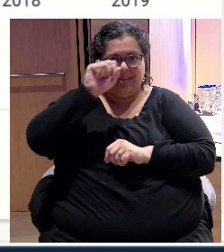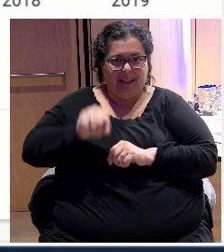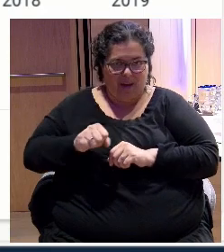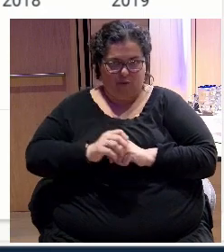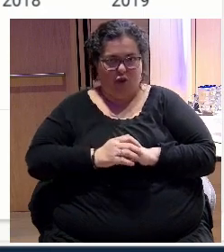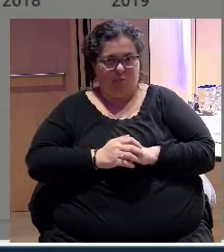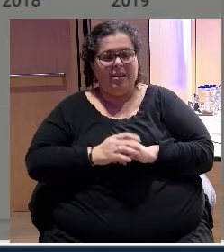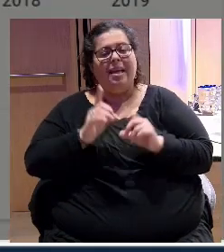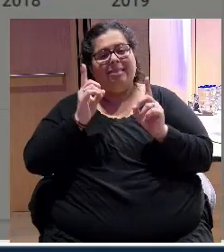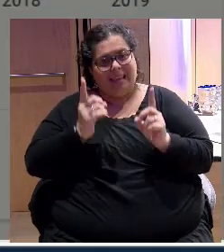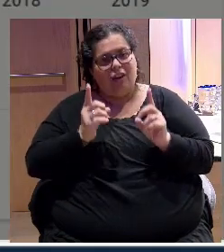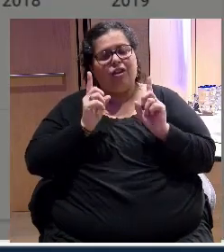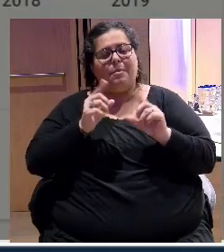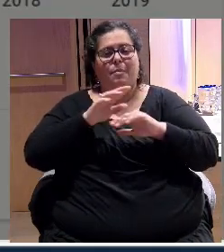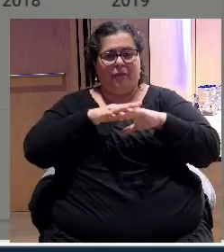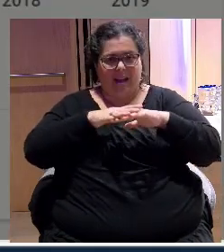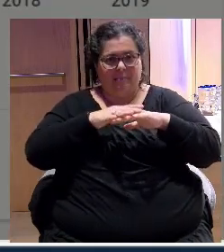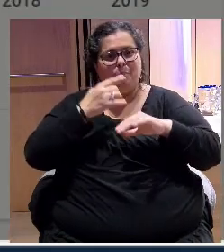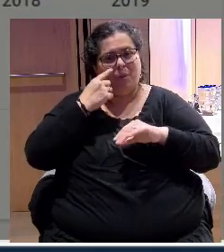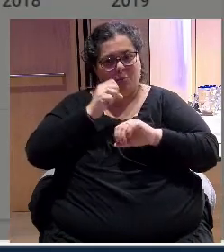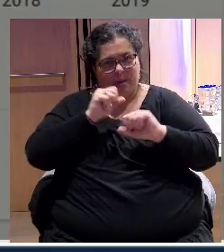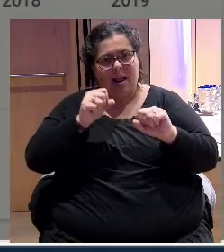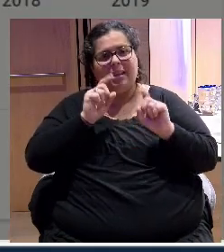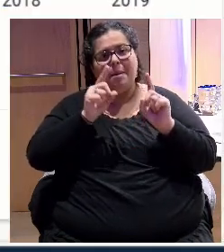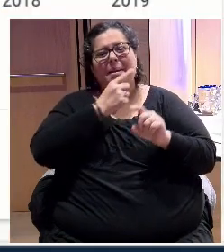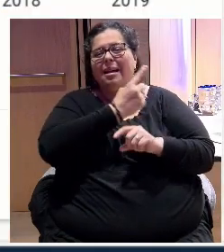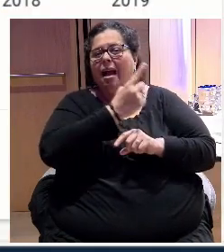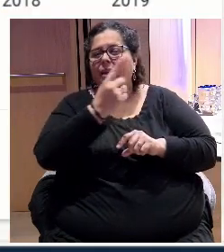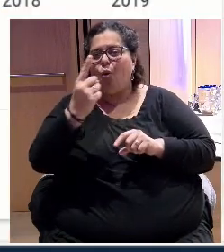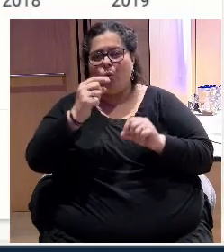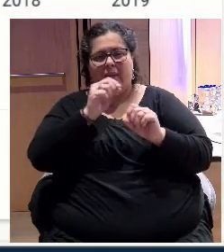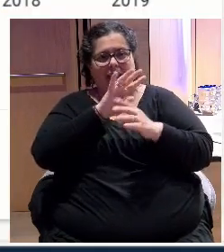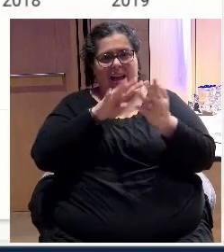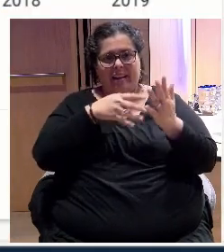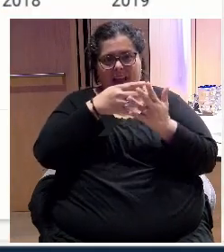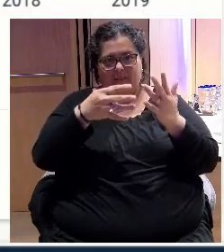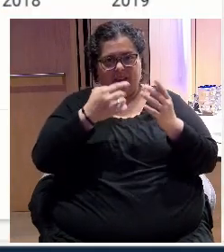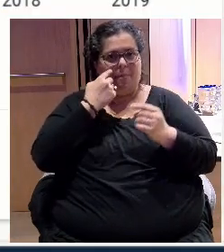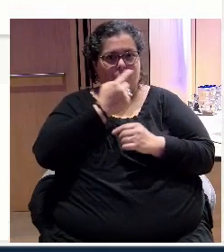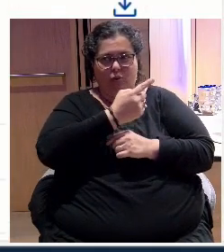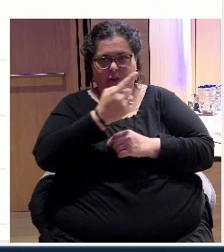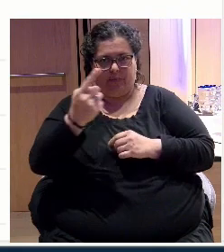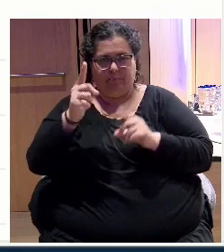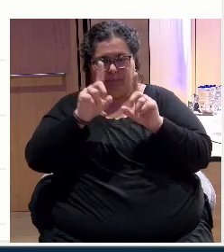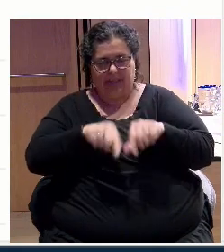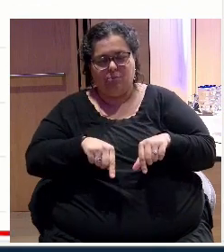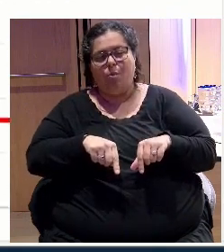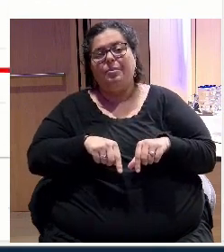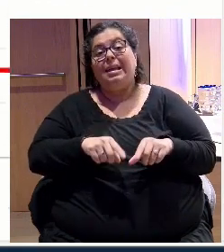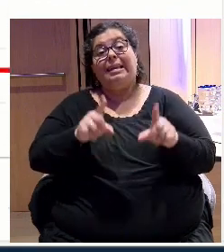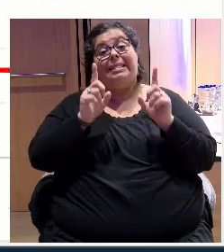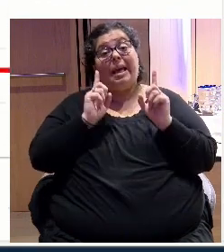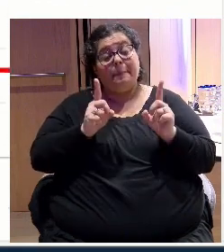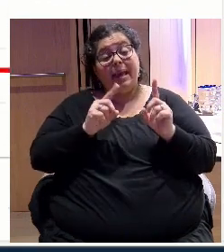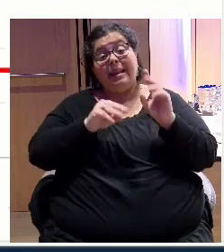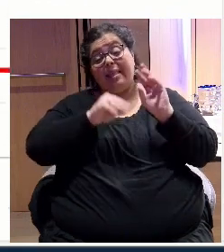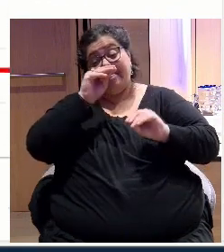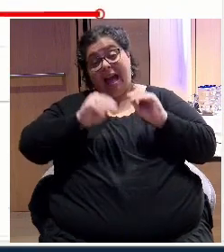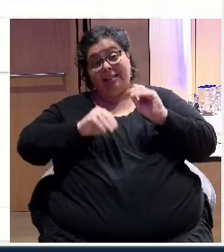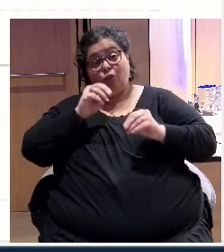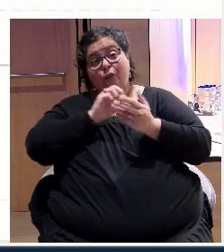filtros los puedo ir haciendo para cada una de las gráficas. Y acá tenemos los datos de las